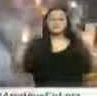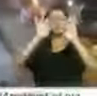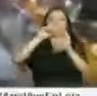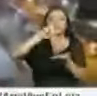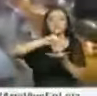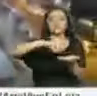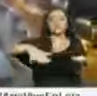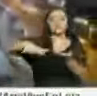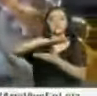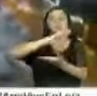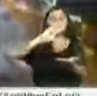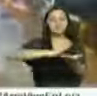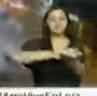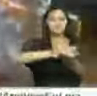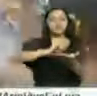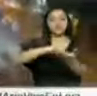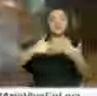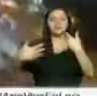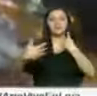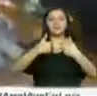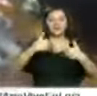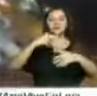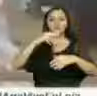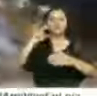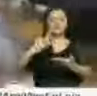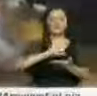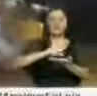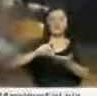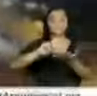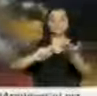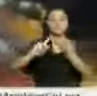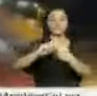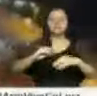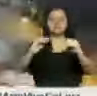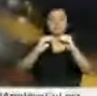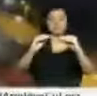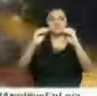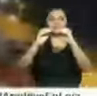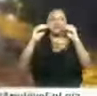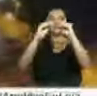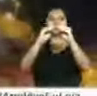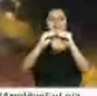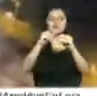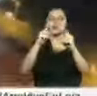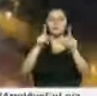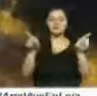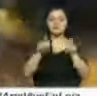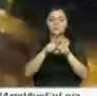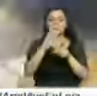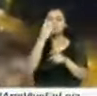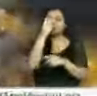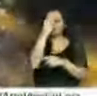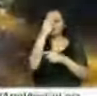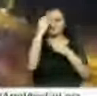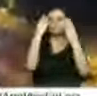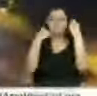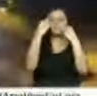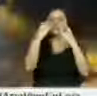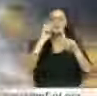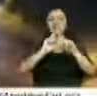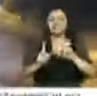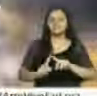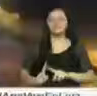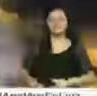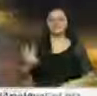ciudad con música, teatro, danza, otro tipo de performance, circo también, y todas las